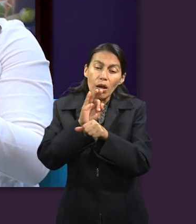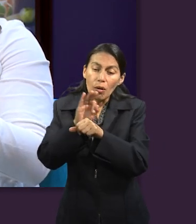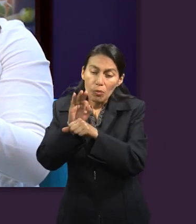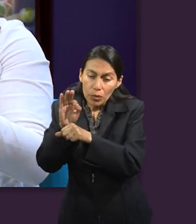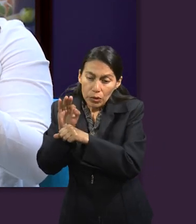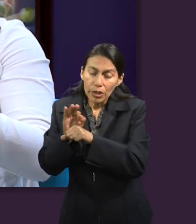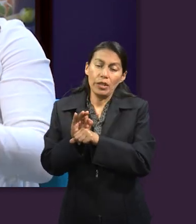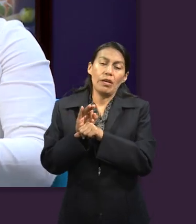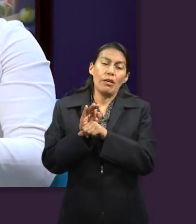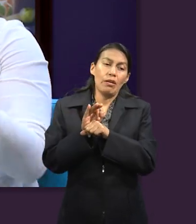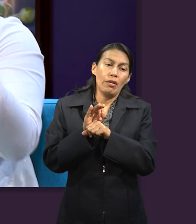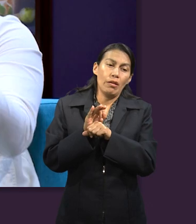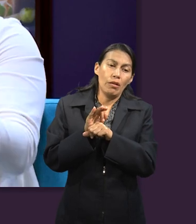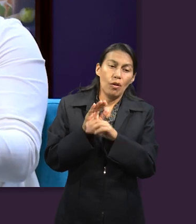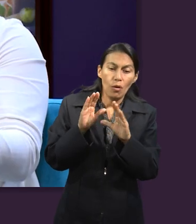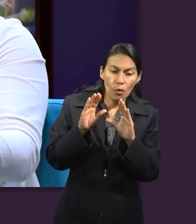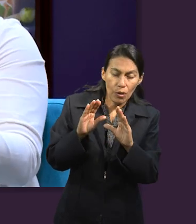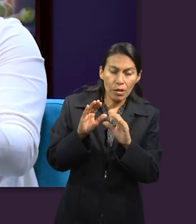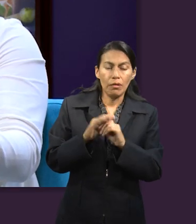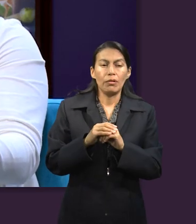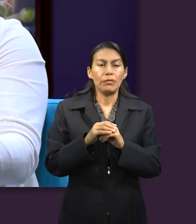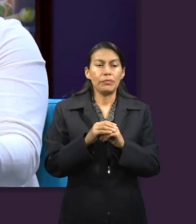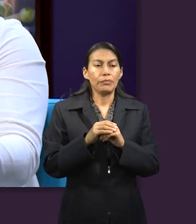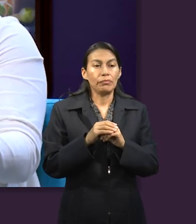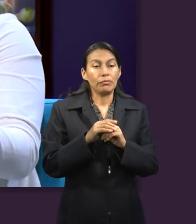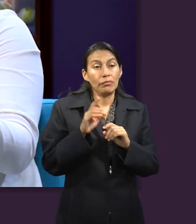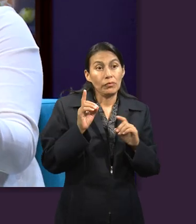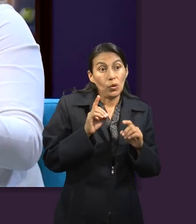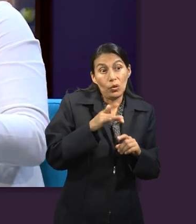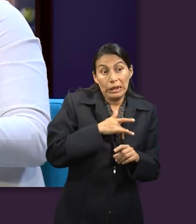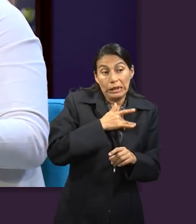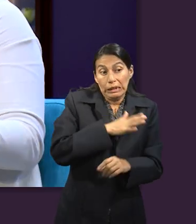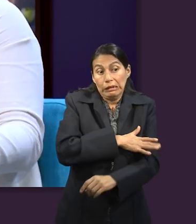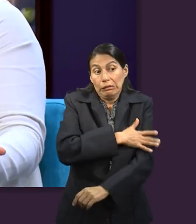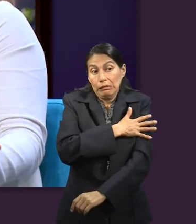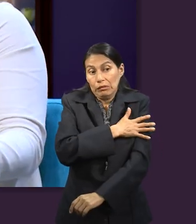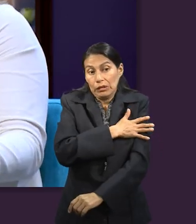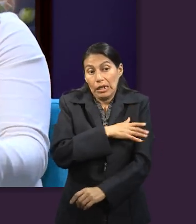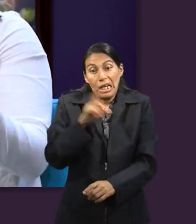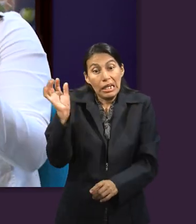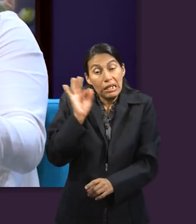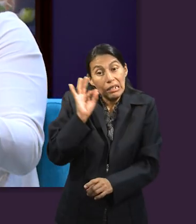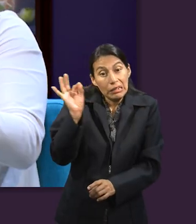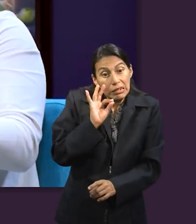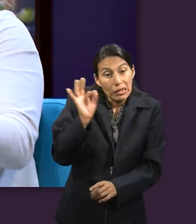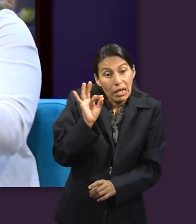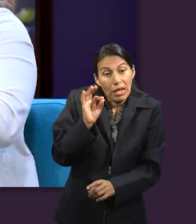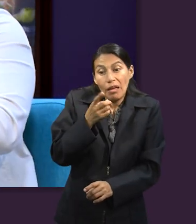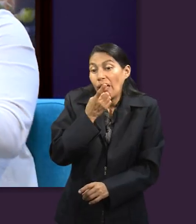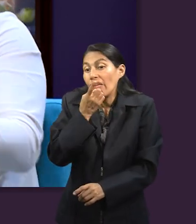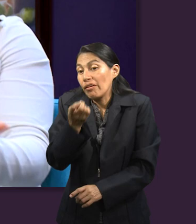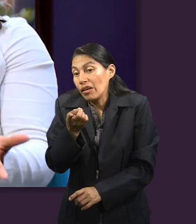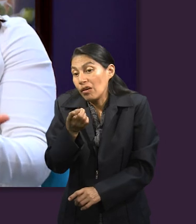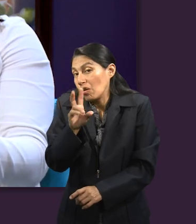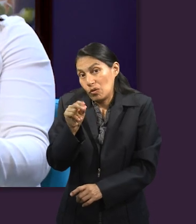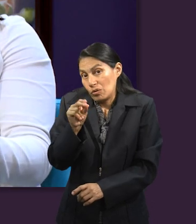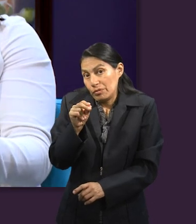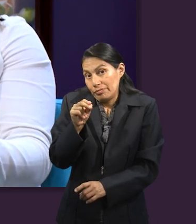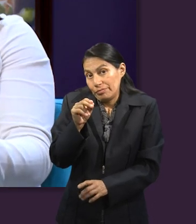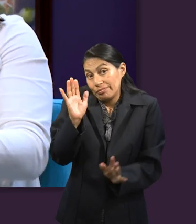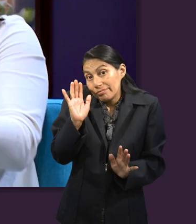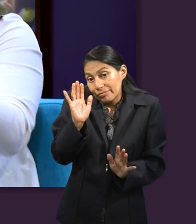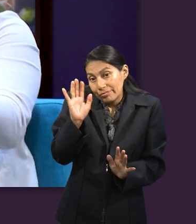también la integridad espiritual espiritual de su esposa y por ende también sus emociones evito decirle la verdad a sara